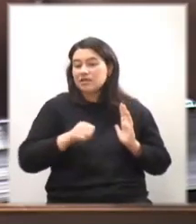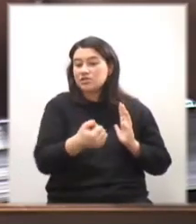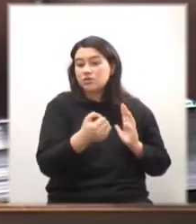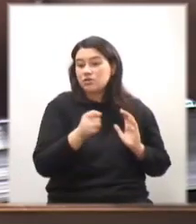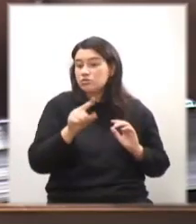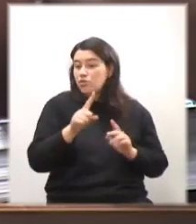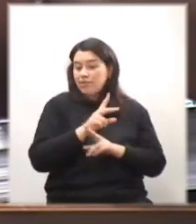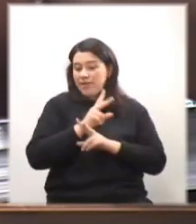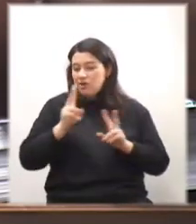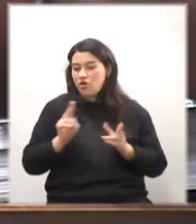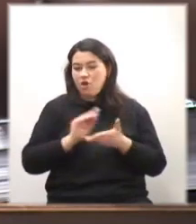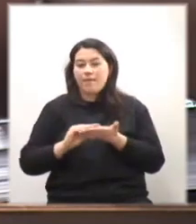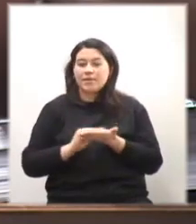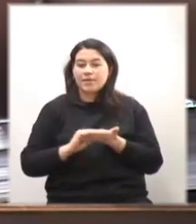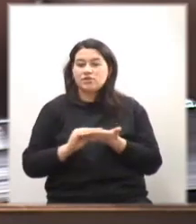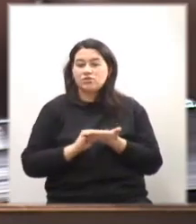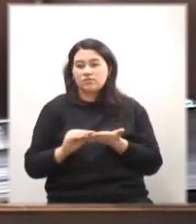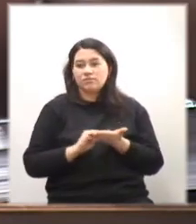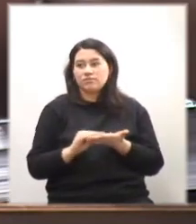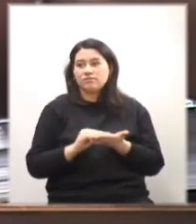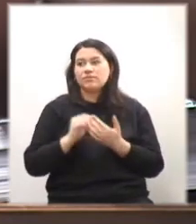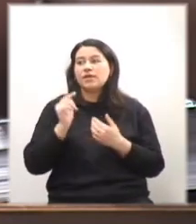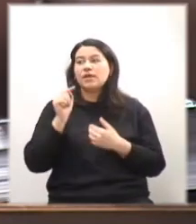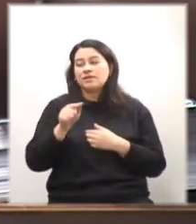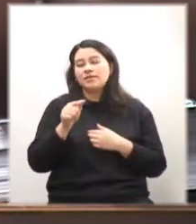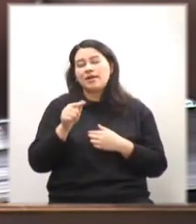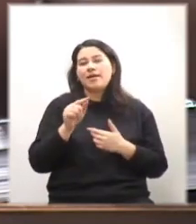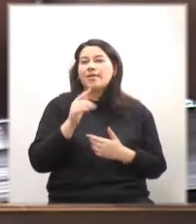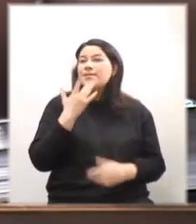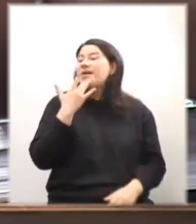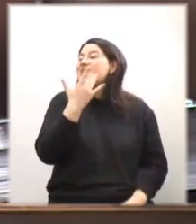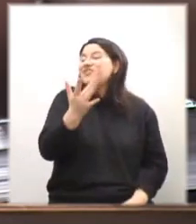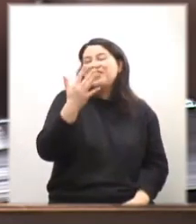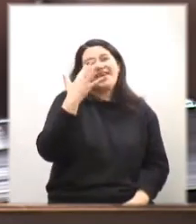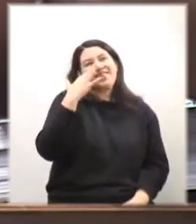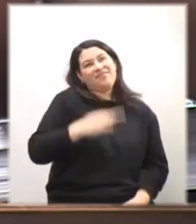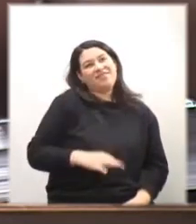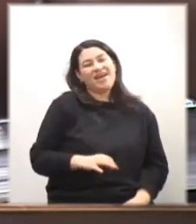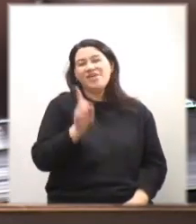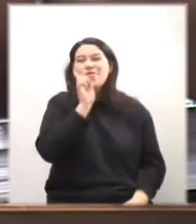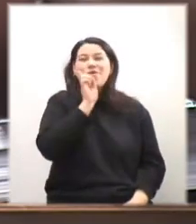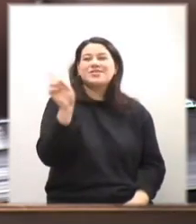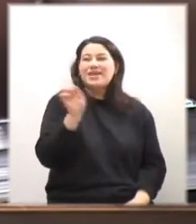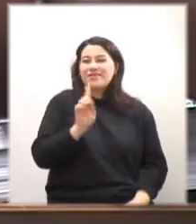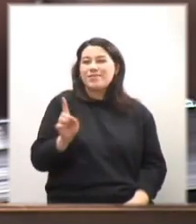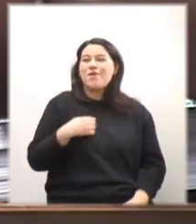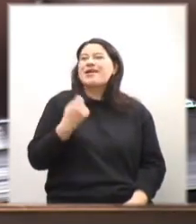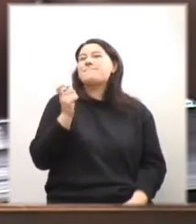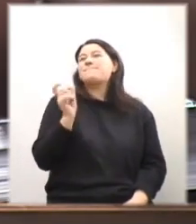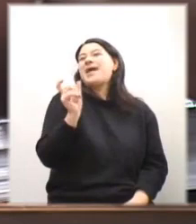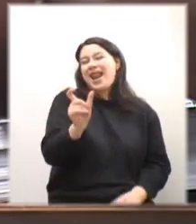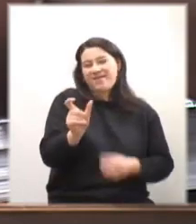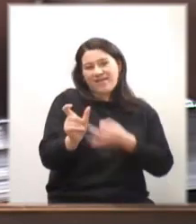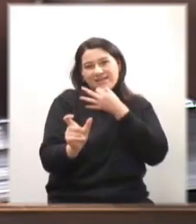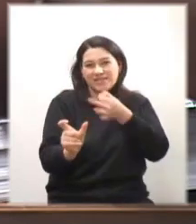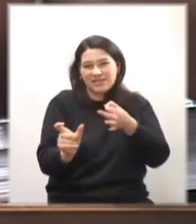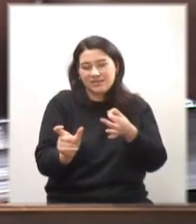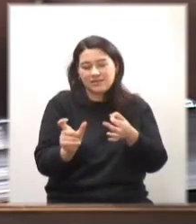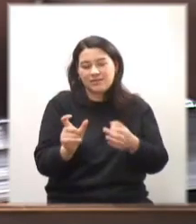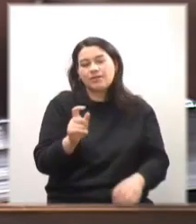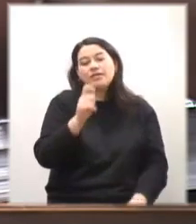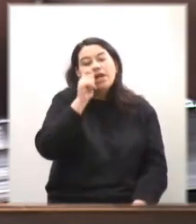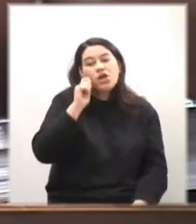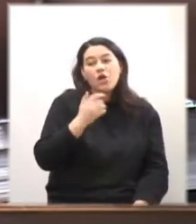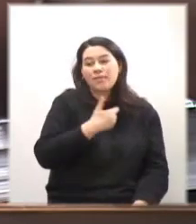durante su periodo de administración. Y a esta maravilla realmente no sabemos qué adjetivo ponerle.